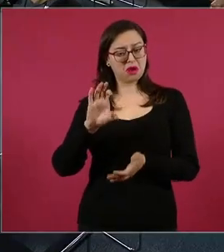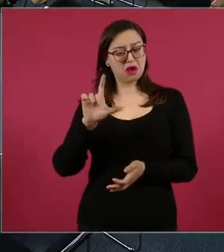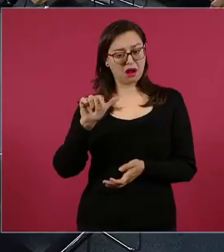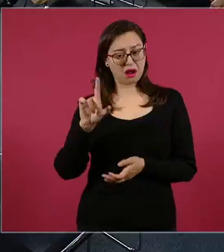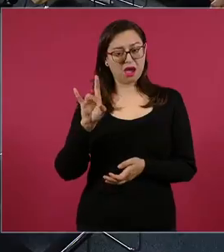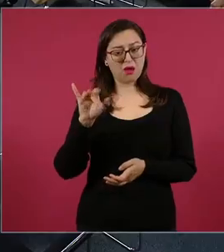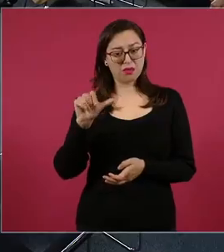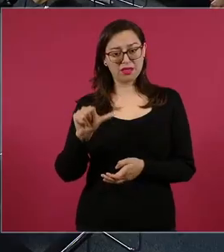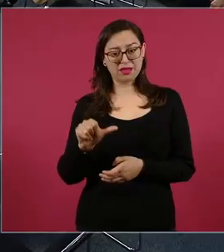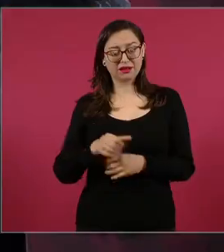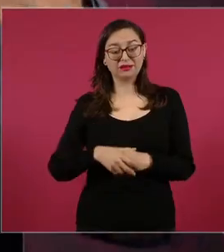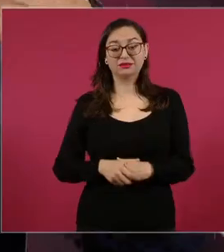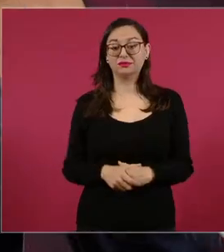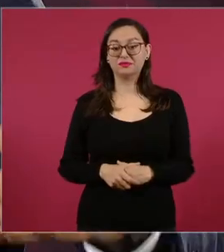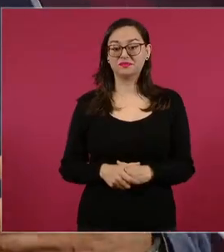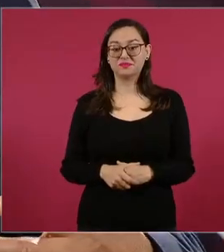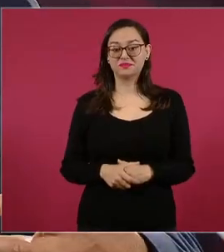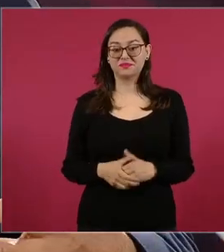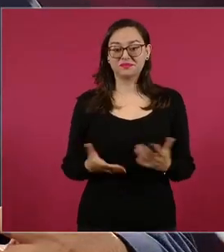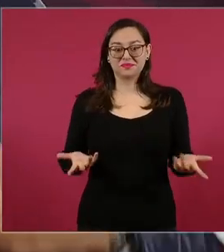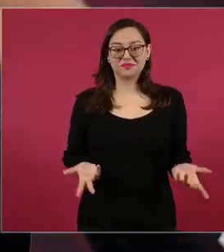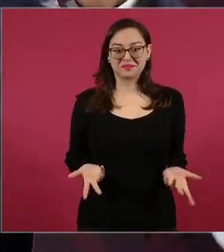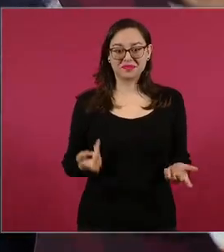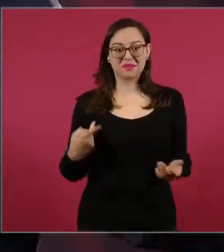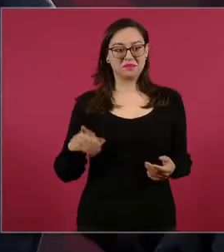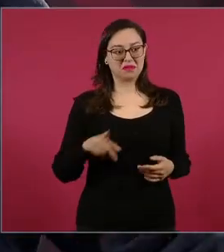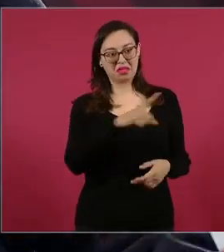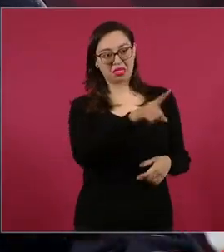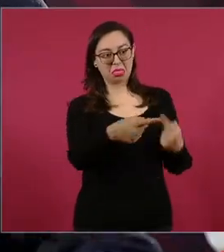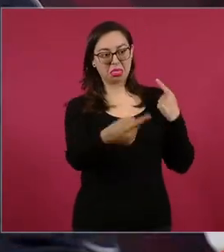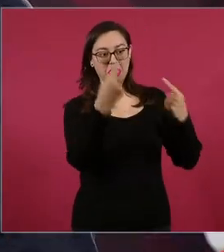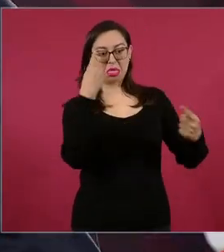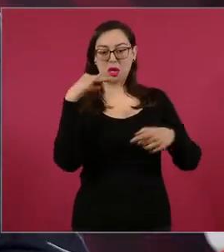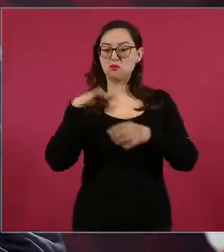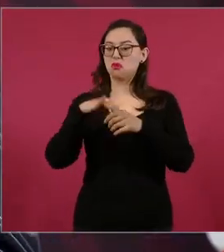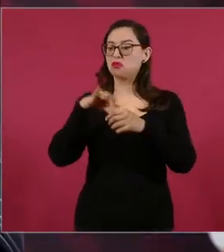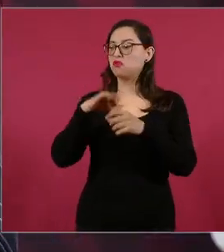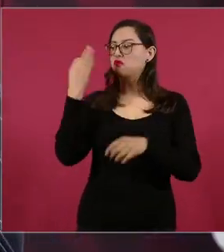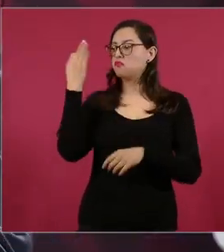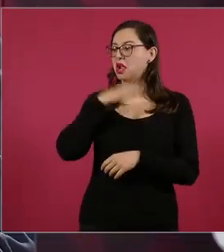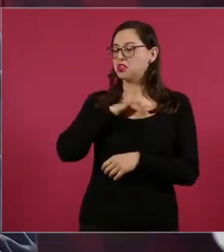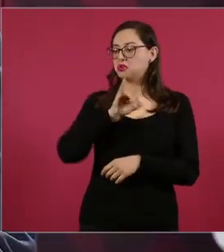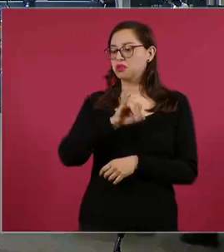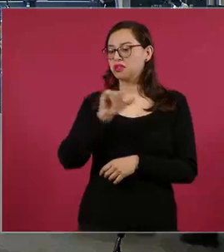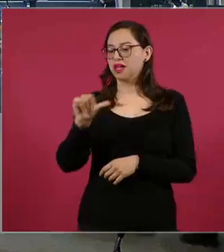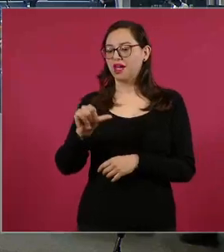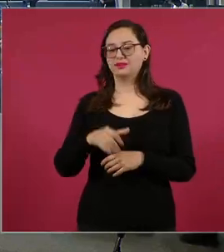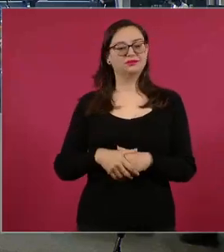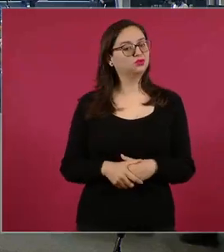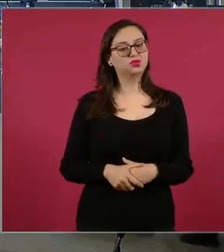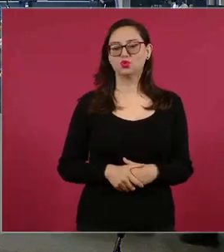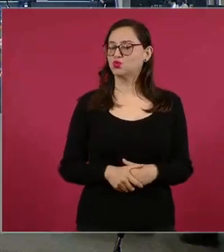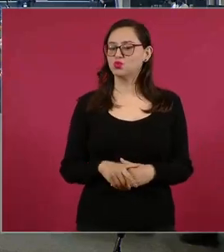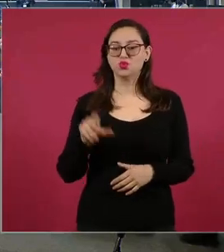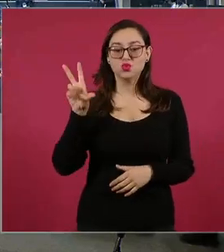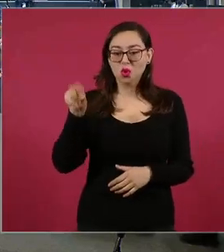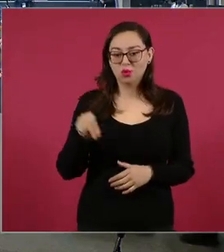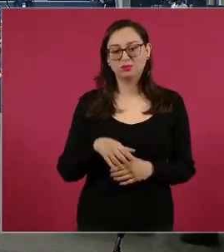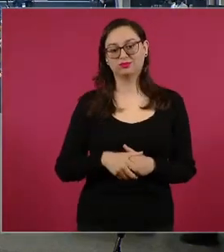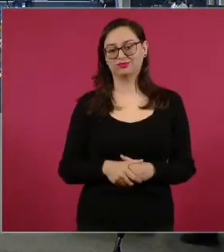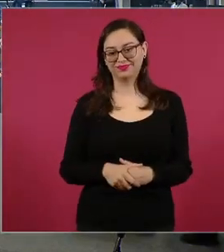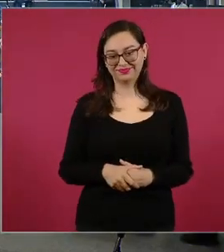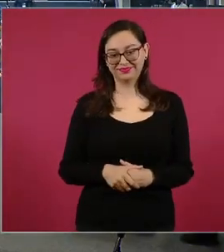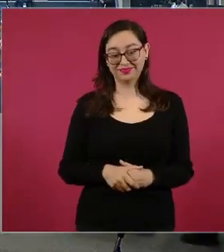Pero me llamaba mucho la atención, ¿fue inteligencia artificial? No, fue esto, a ver si lo pones.